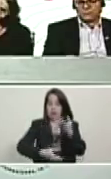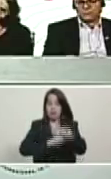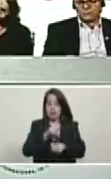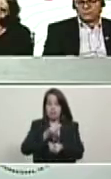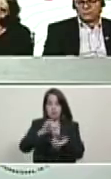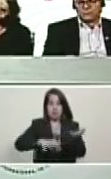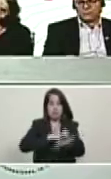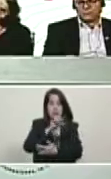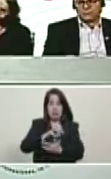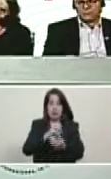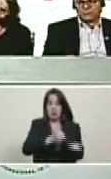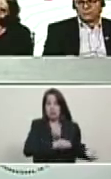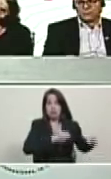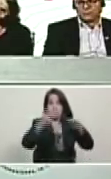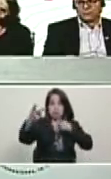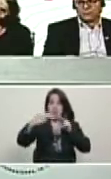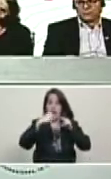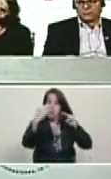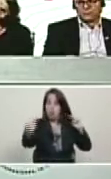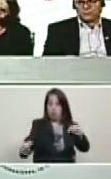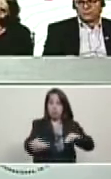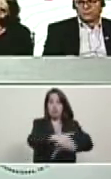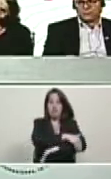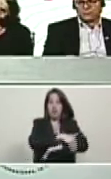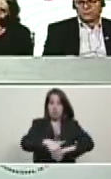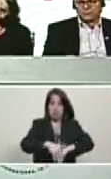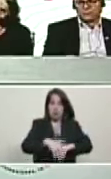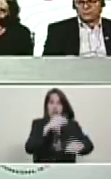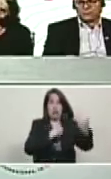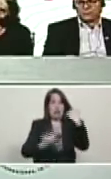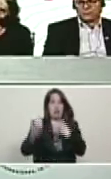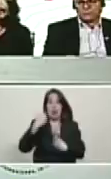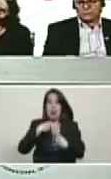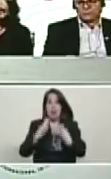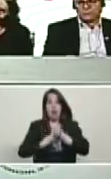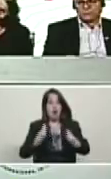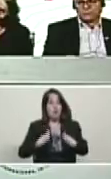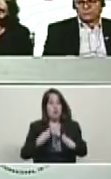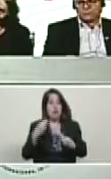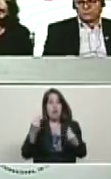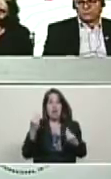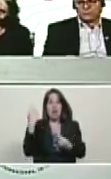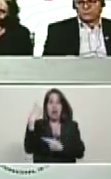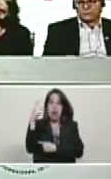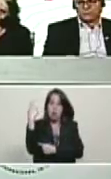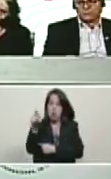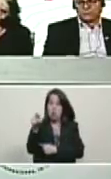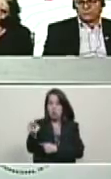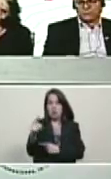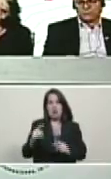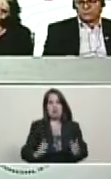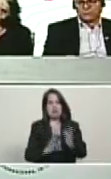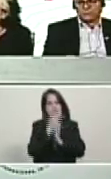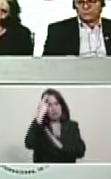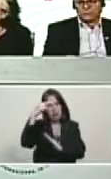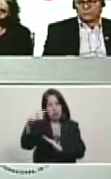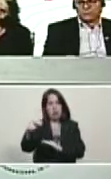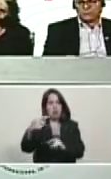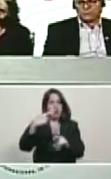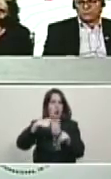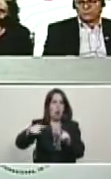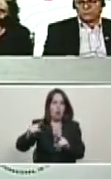la guarimba al puente fronterizo a dañarle la vida a la gente que vive en cúcuta que viven san antonio que vive en ureña